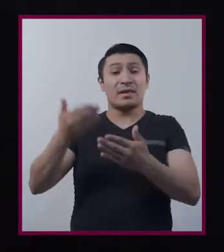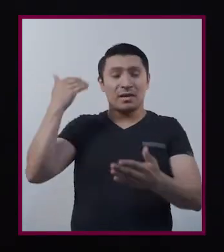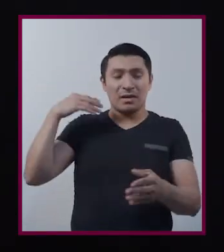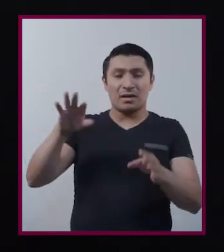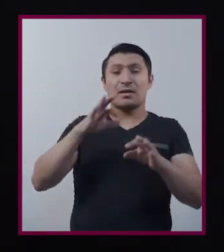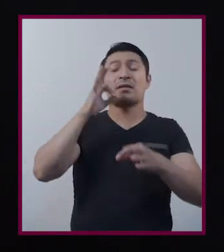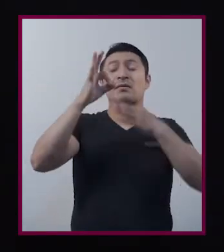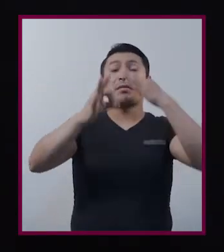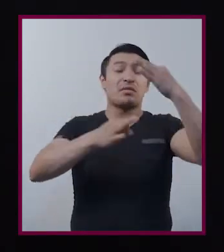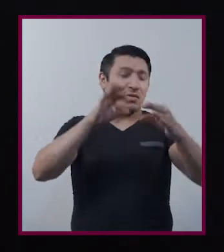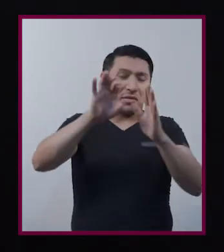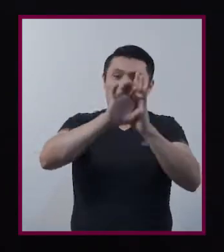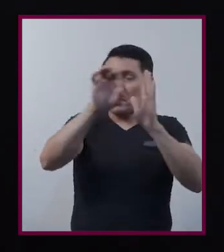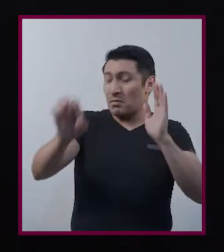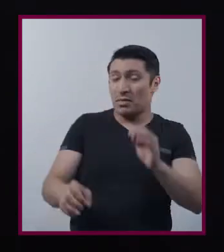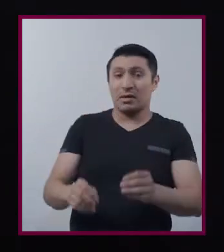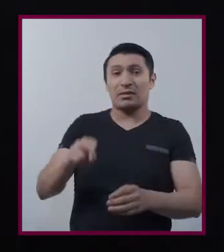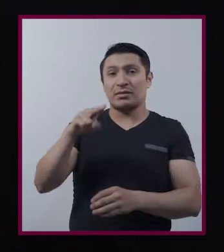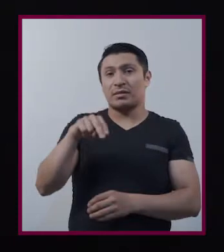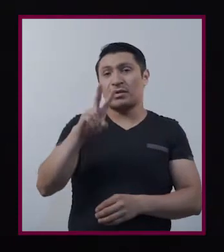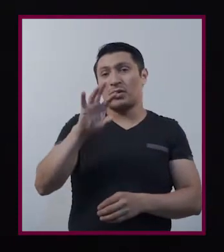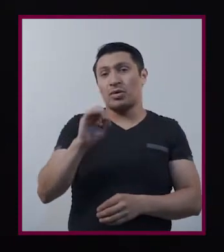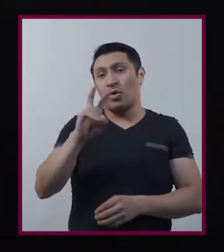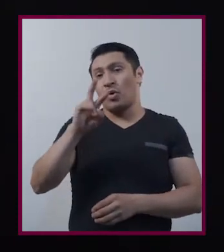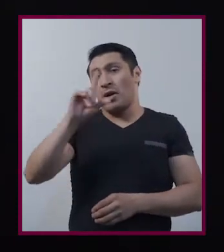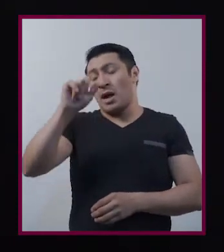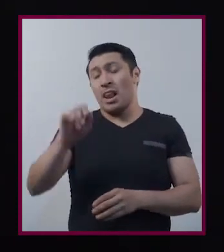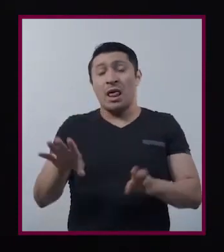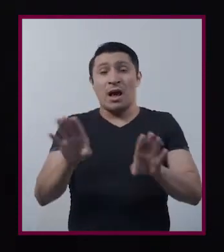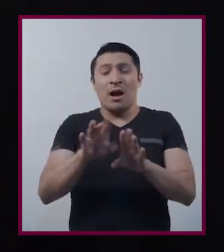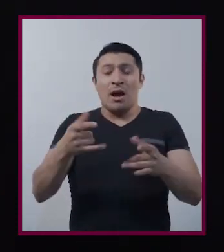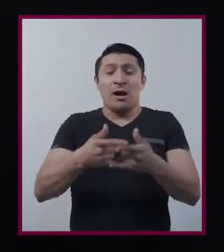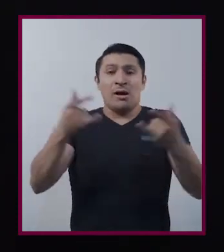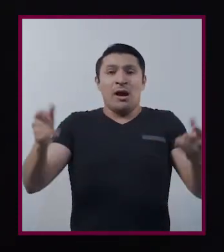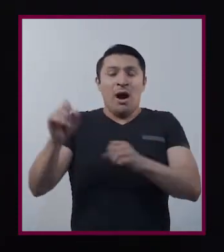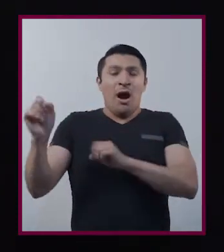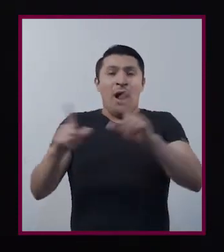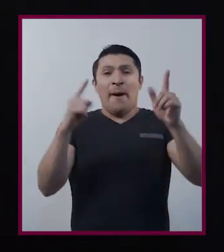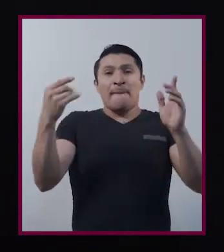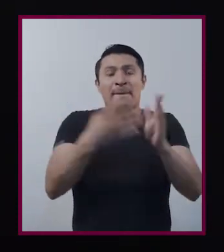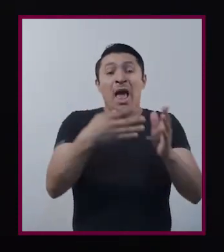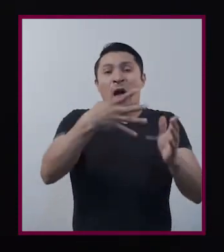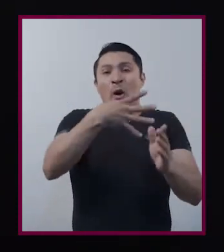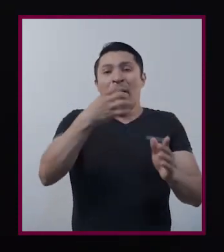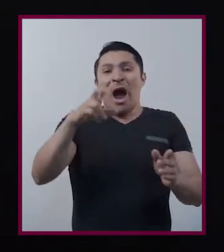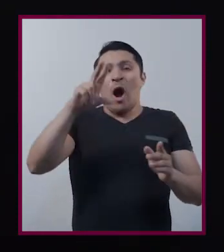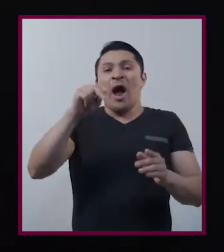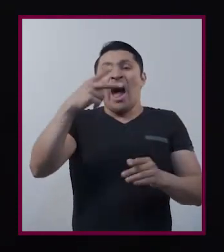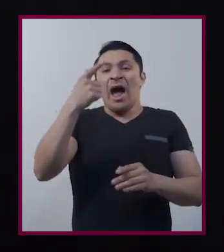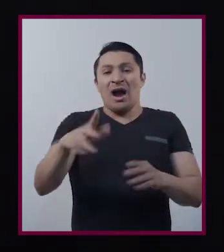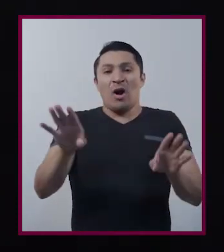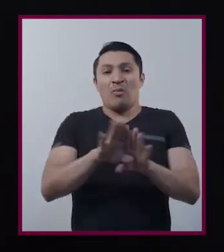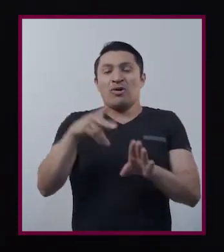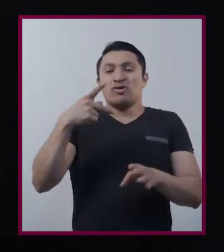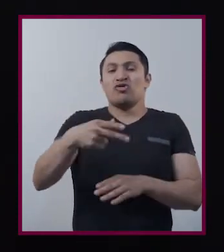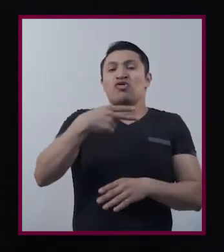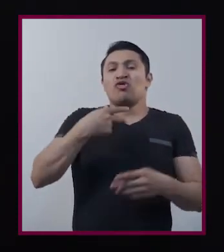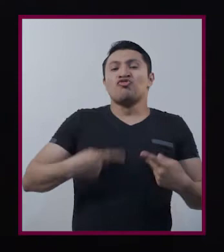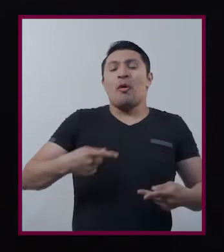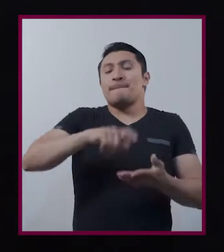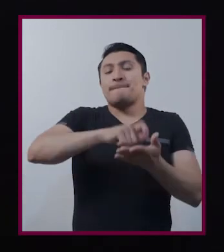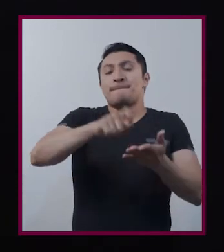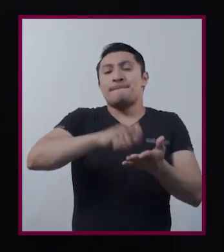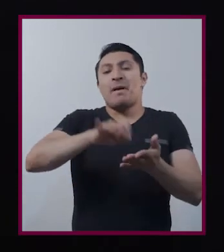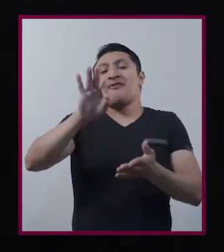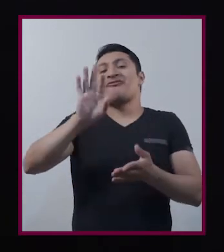pasado, como Noticias del Imperio, novela de corte histórico publicada en 1987, donde su